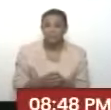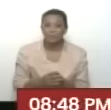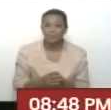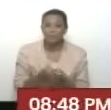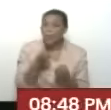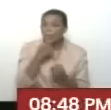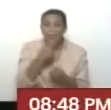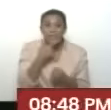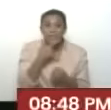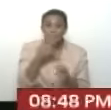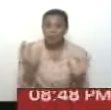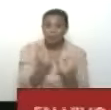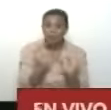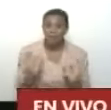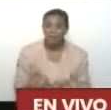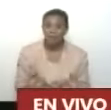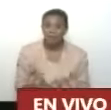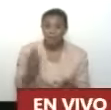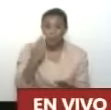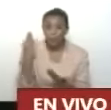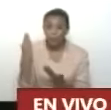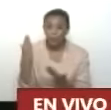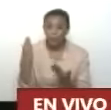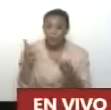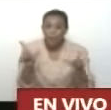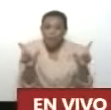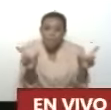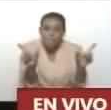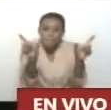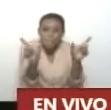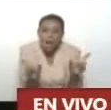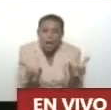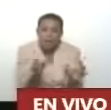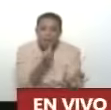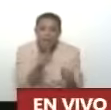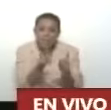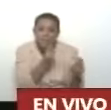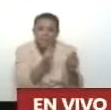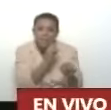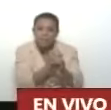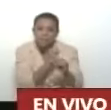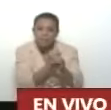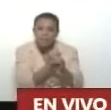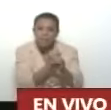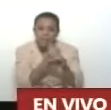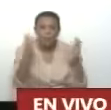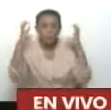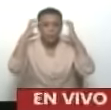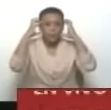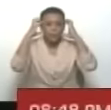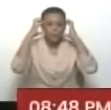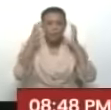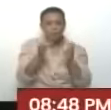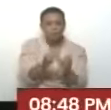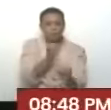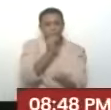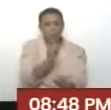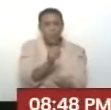quedó muy bonito una fracción del podcast, donde empezamos nosotros